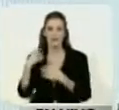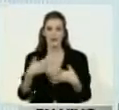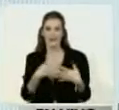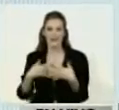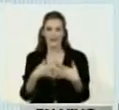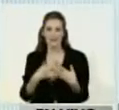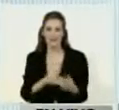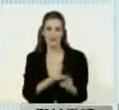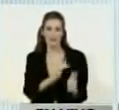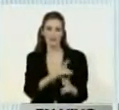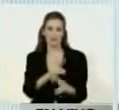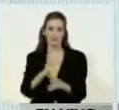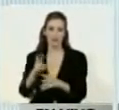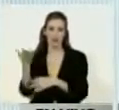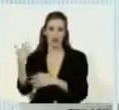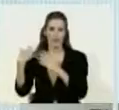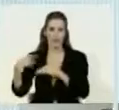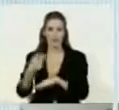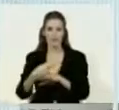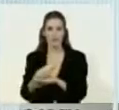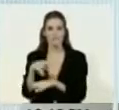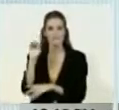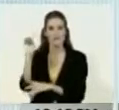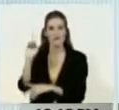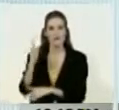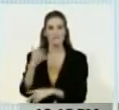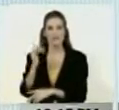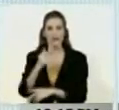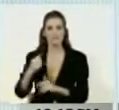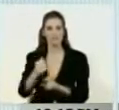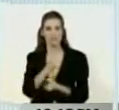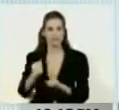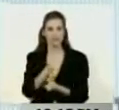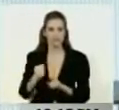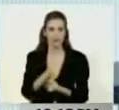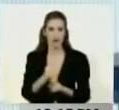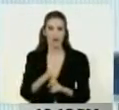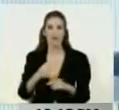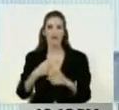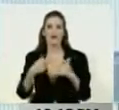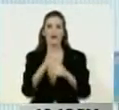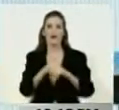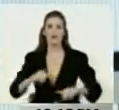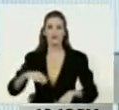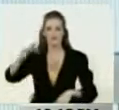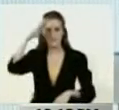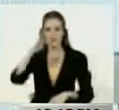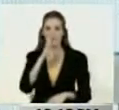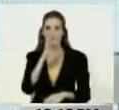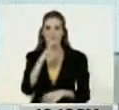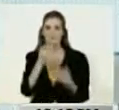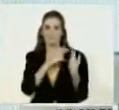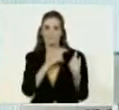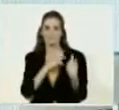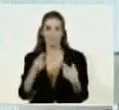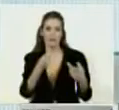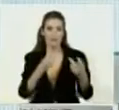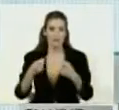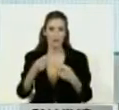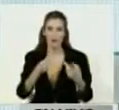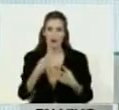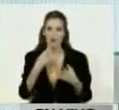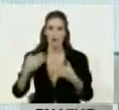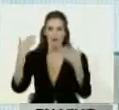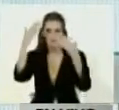sido masacrada por los gobiernos venezolanos, que había sido torturada, y bueno, el ejército estaba todavía dada esa tarea. Esa búsqueda